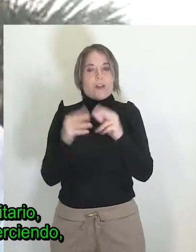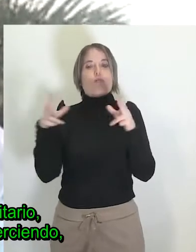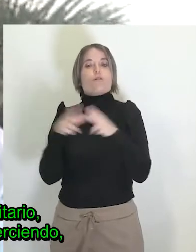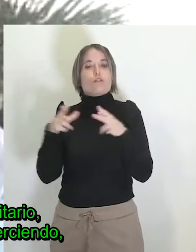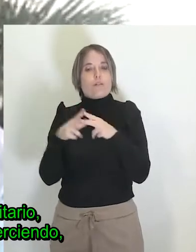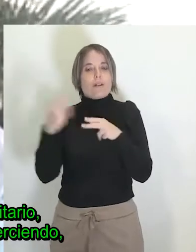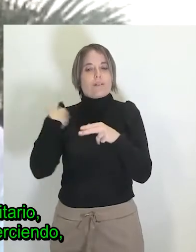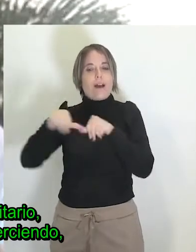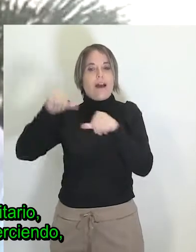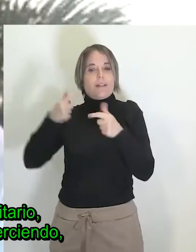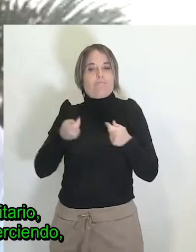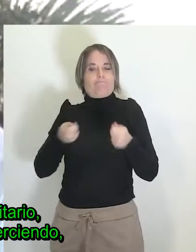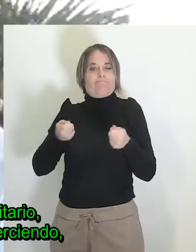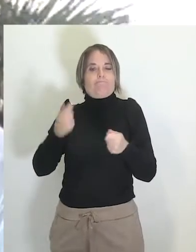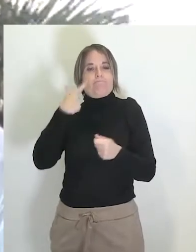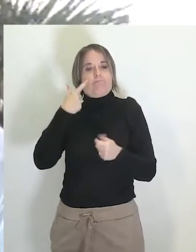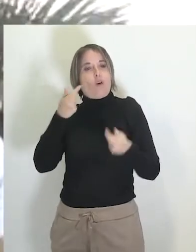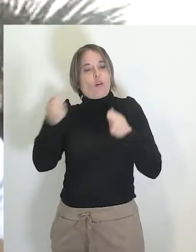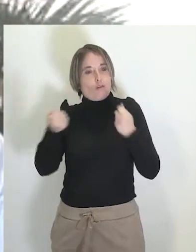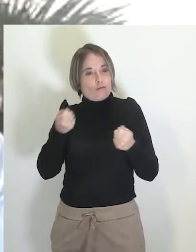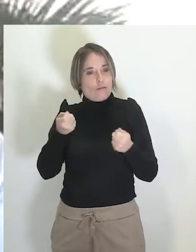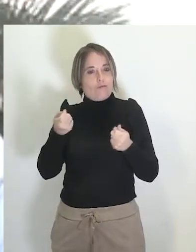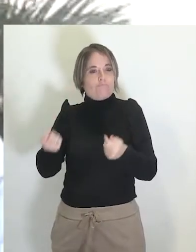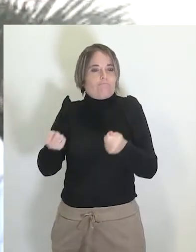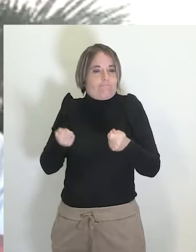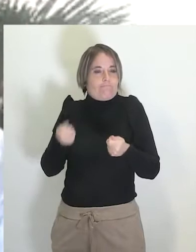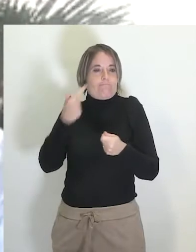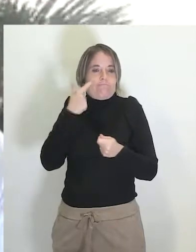control social que ya venían ejerciendo a nivel